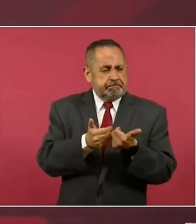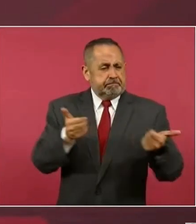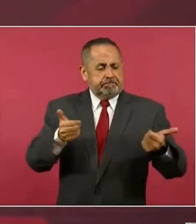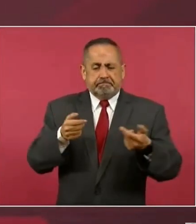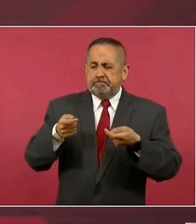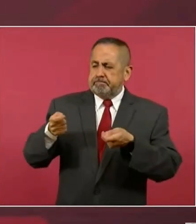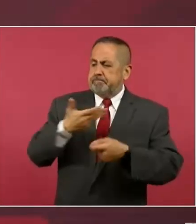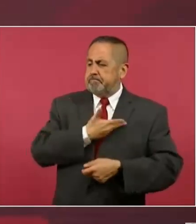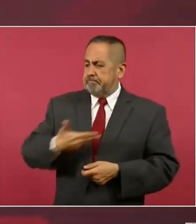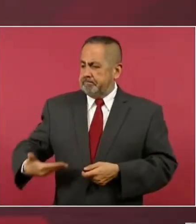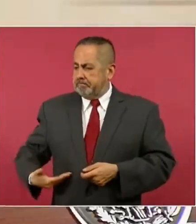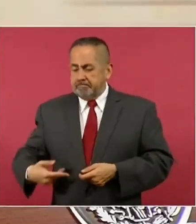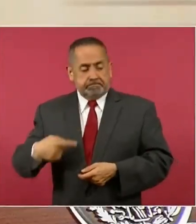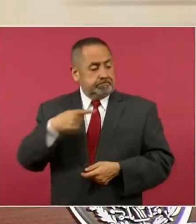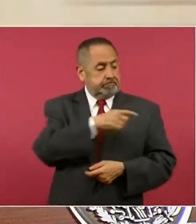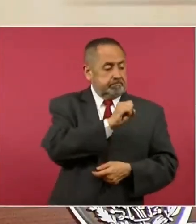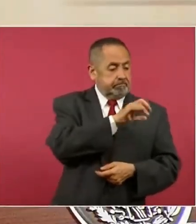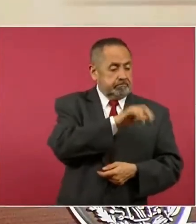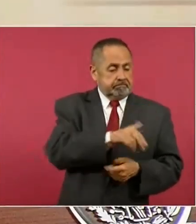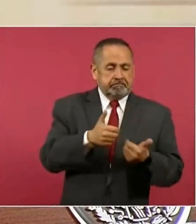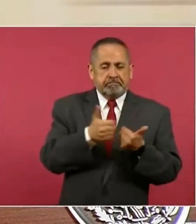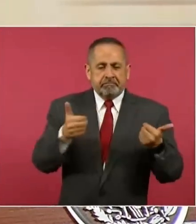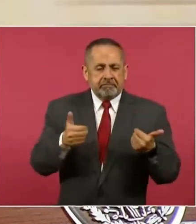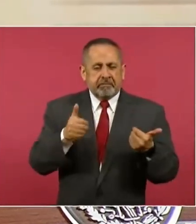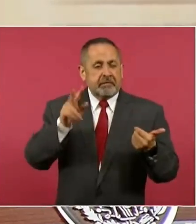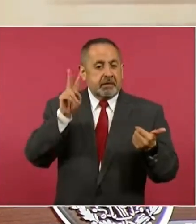poderes. Pero en la